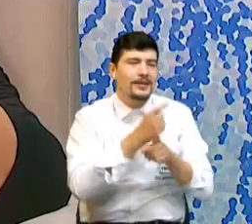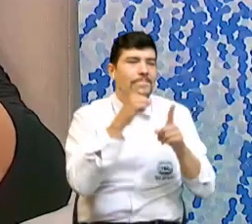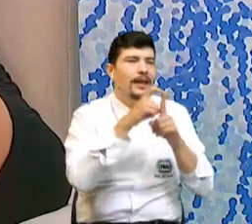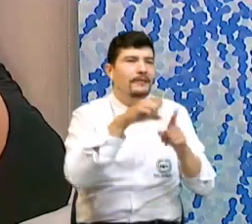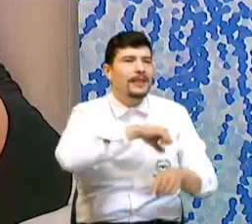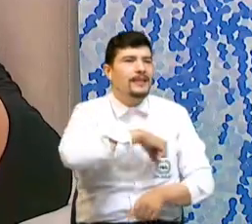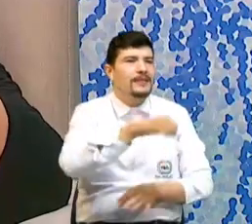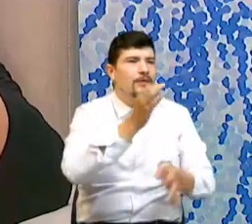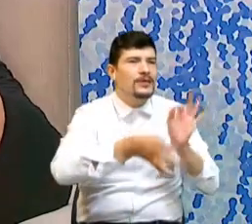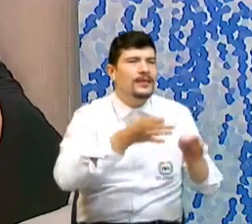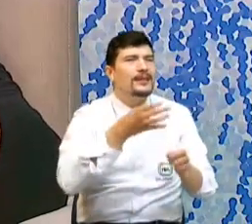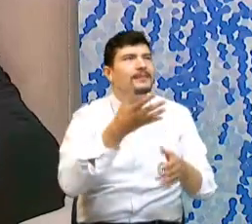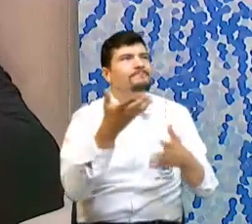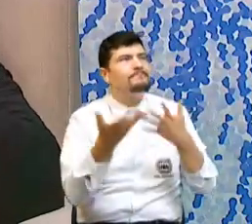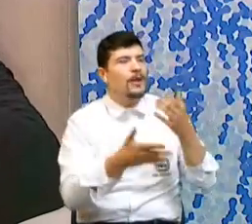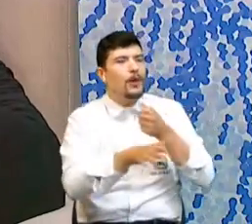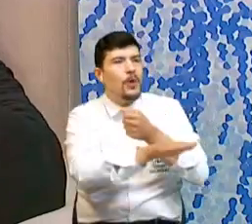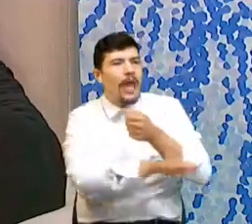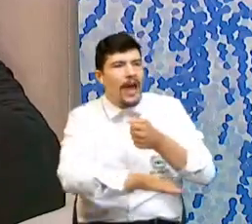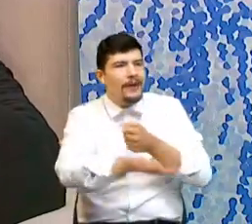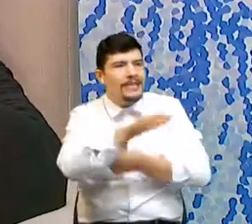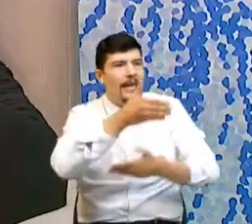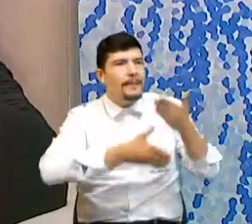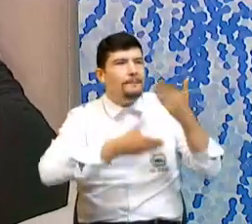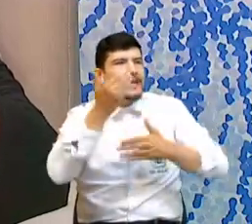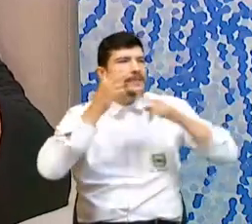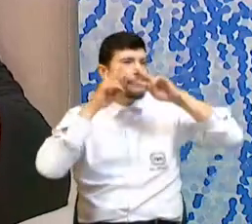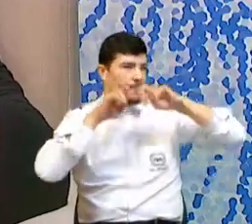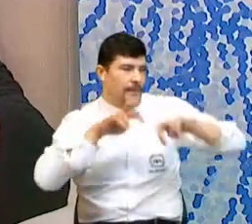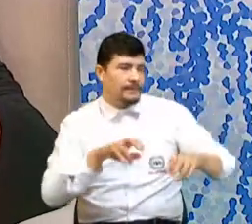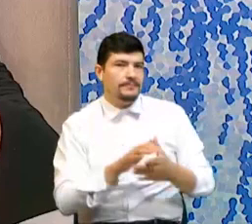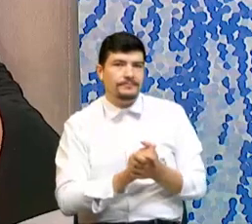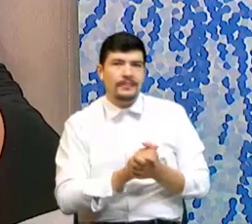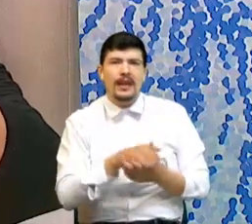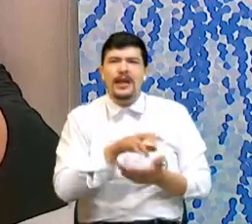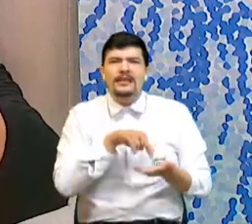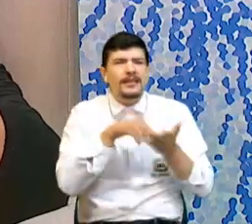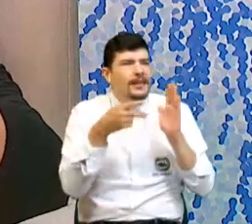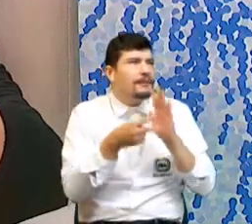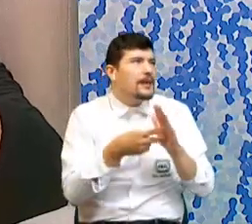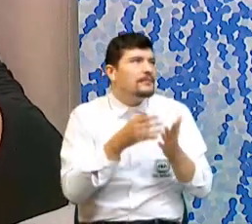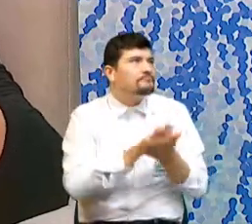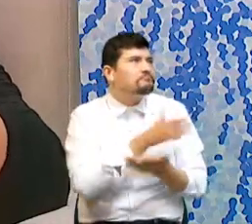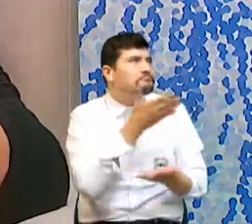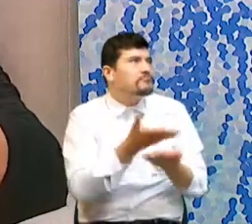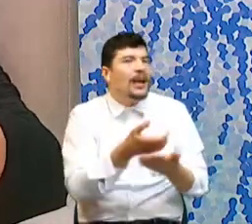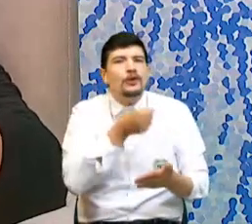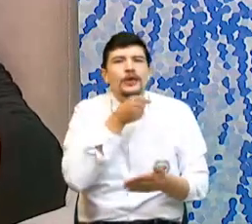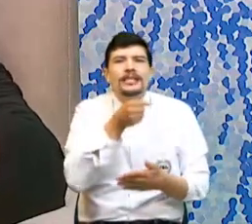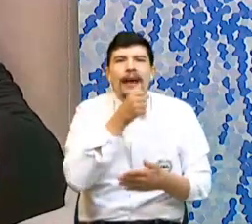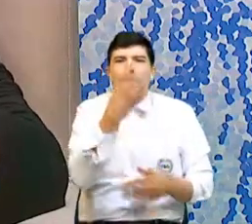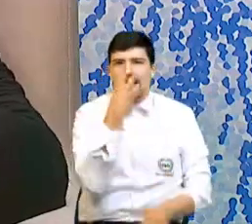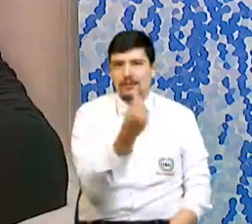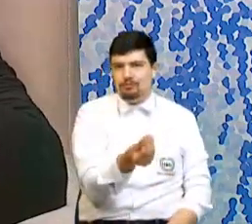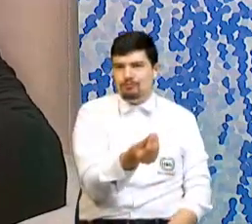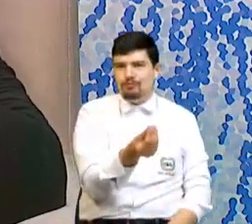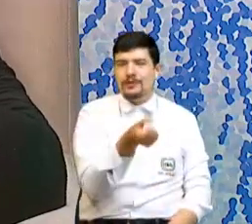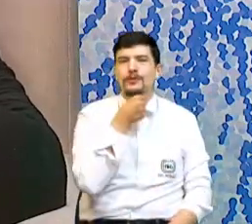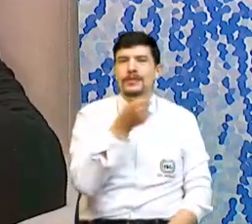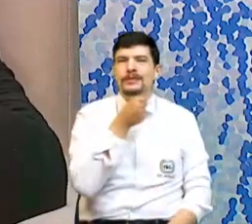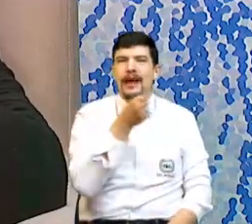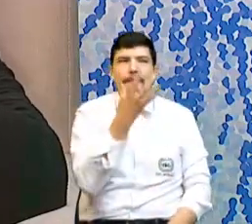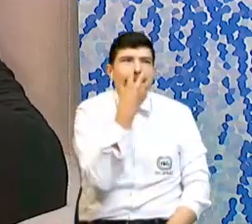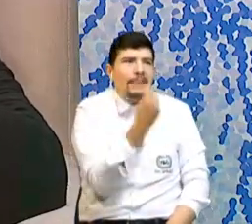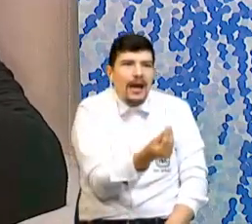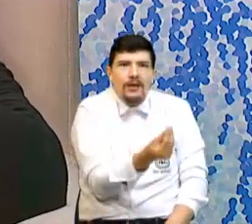penal y es como la base de una investigación. Podríamos traducirlo, es como la noticia criminal, la noticia que se